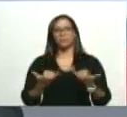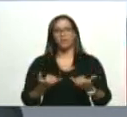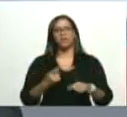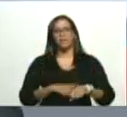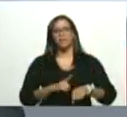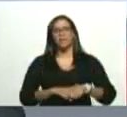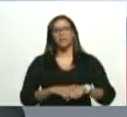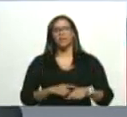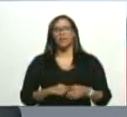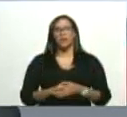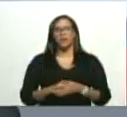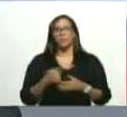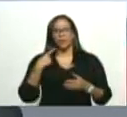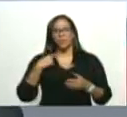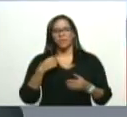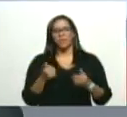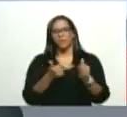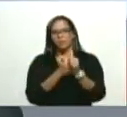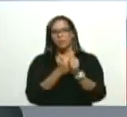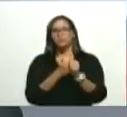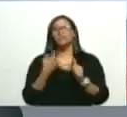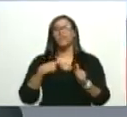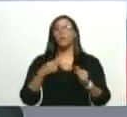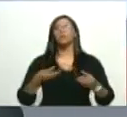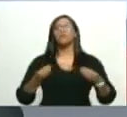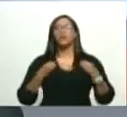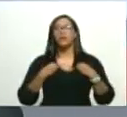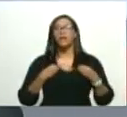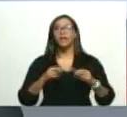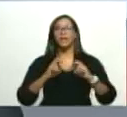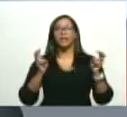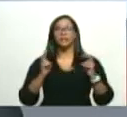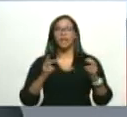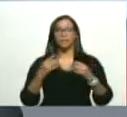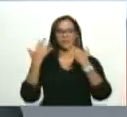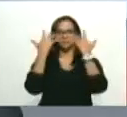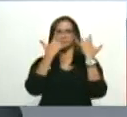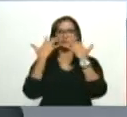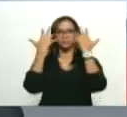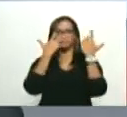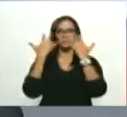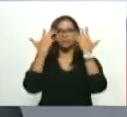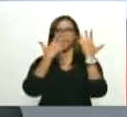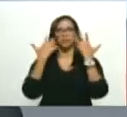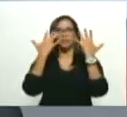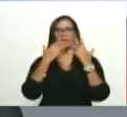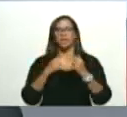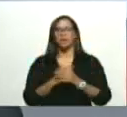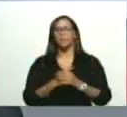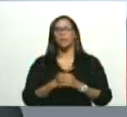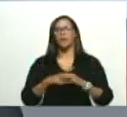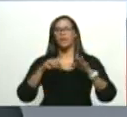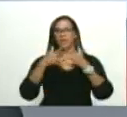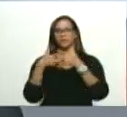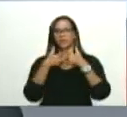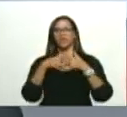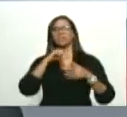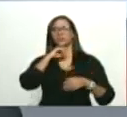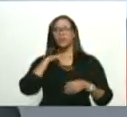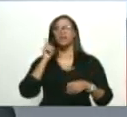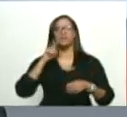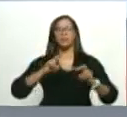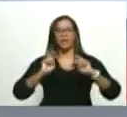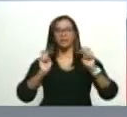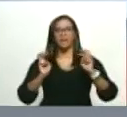mi criterio subjetivo tiene mucha vigencia, y es el tema de la alienación desarrollado por Marx en el materialismo histórico, y también el tema de